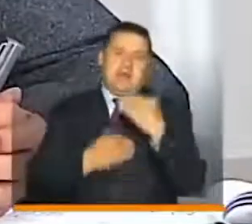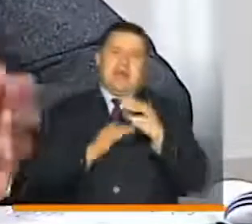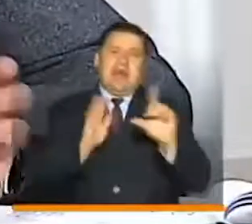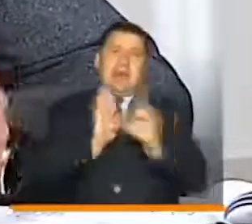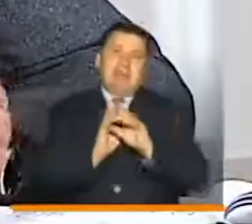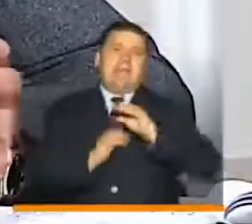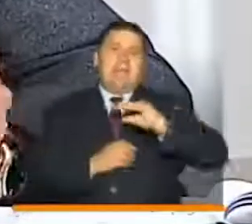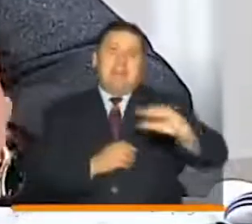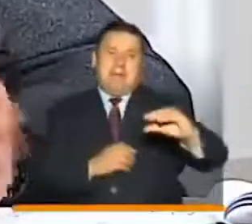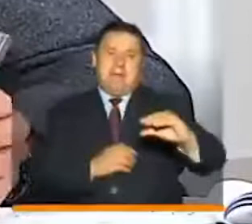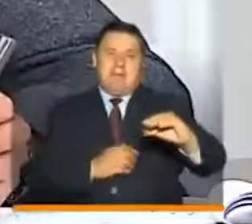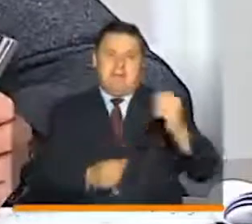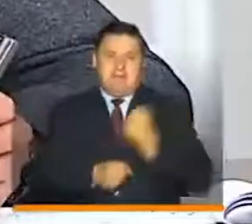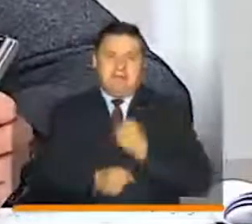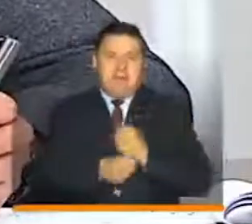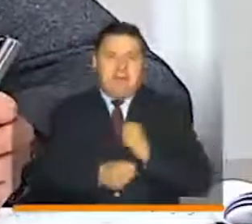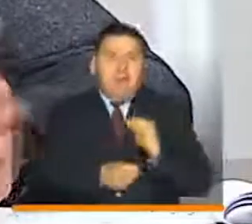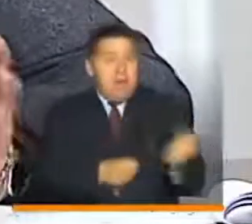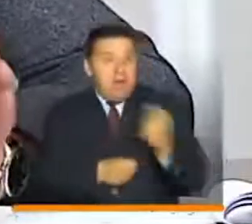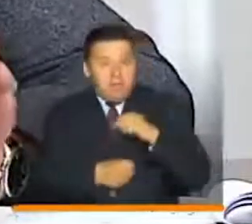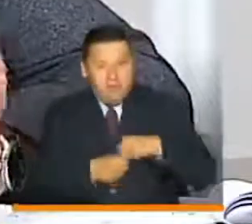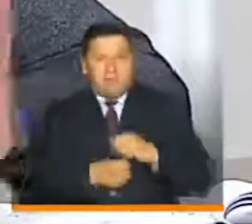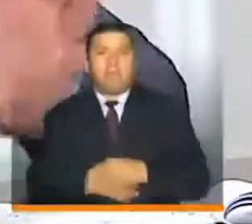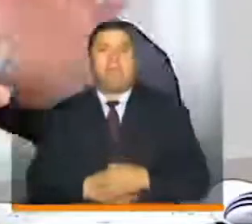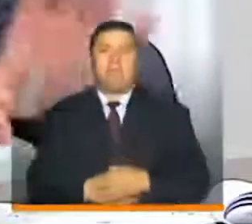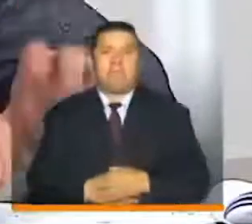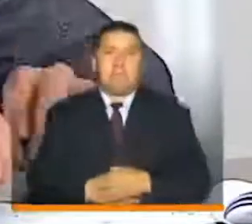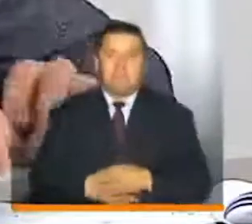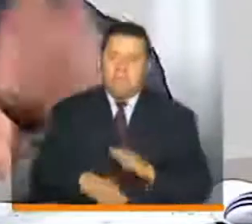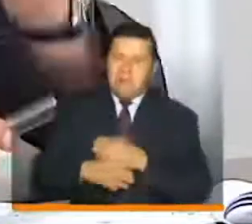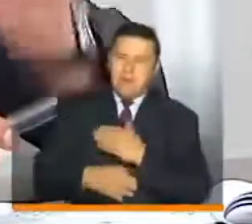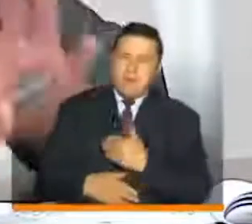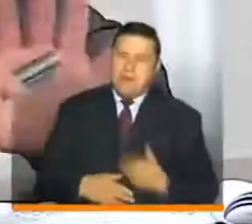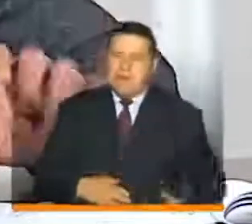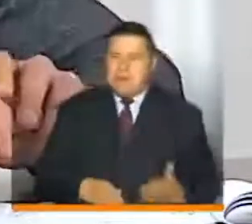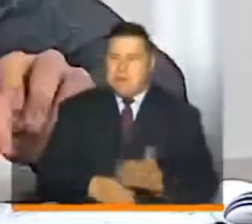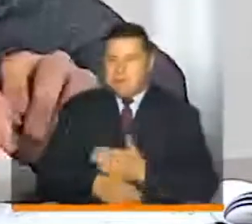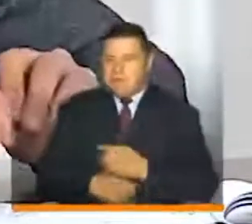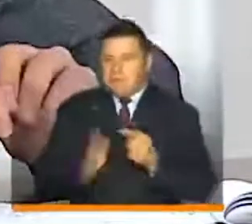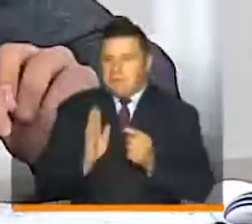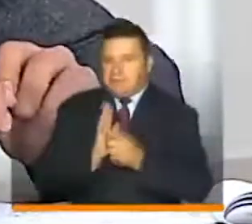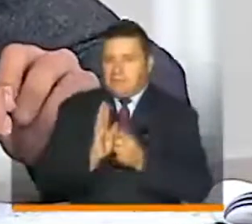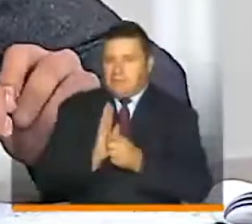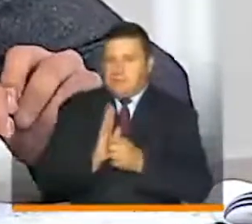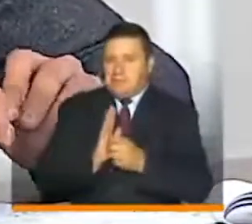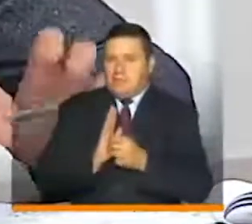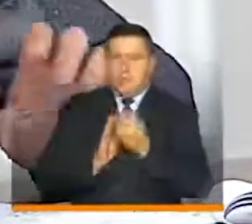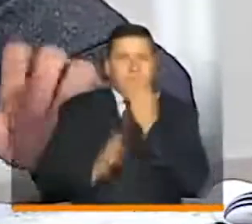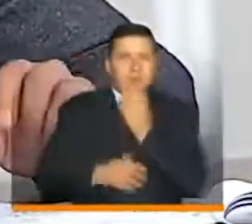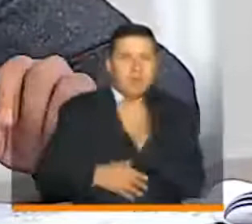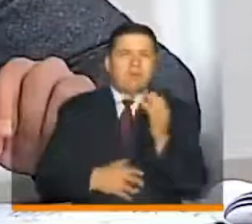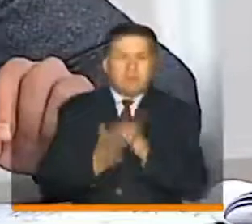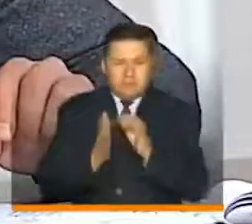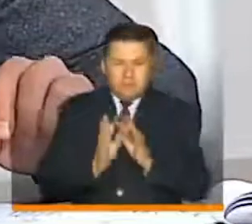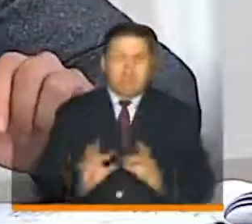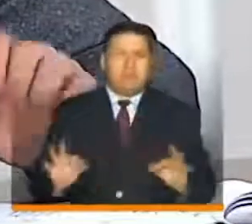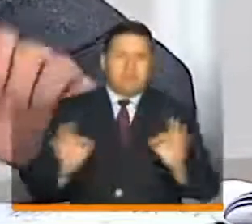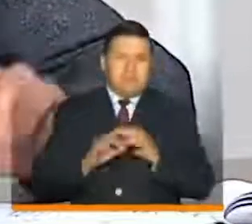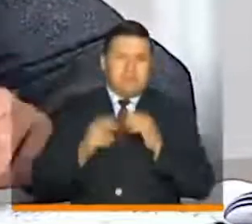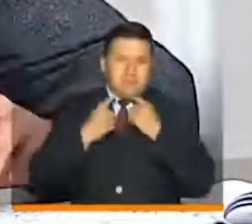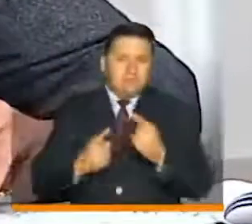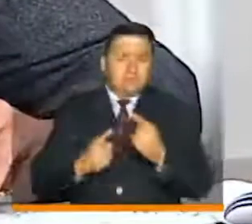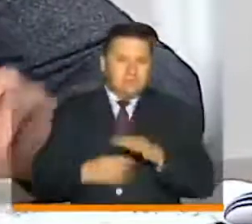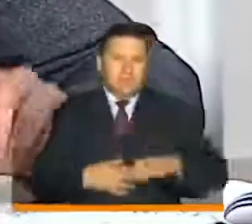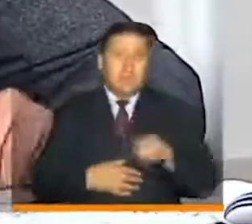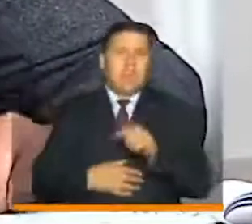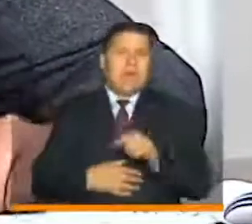mínimo por cada empleo de mujeres. Adicionalmente, presidente, antes de seguir con las otras cifras, es importante decir que vimos unos